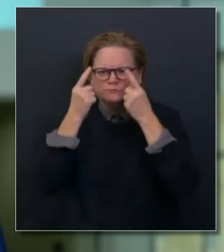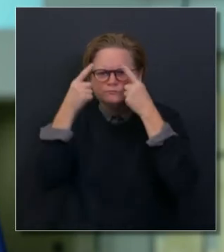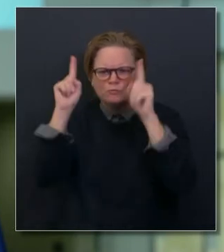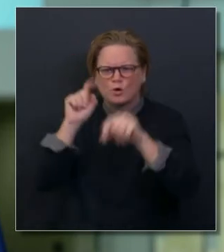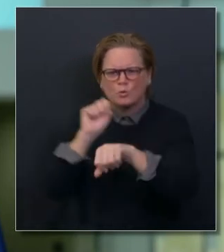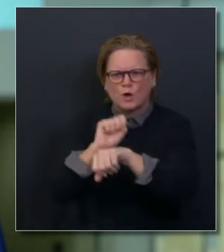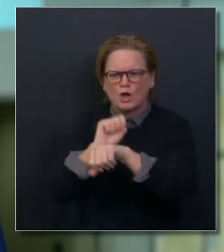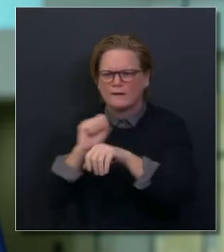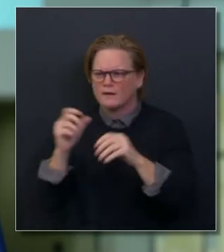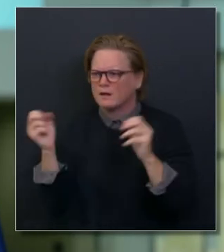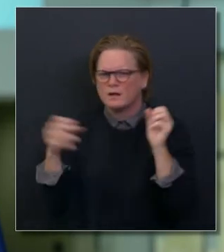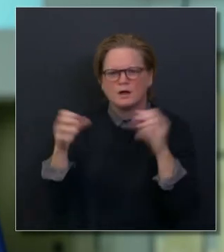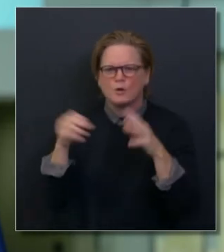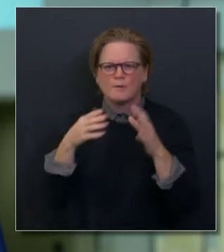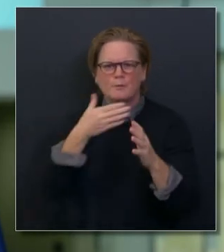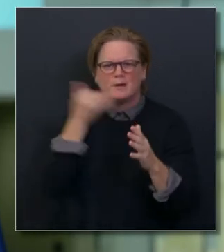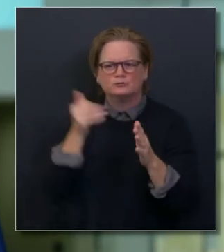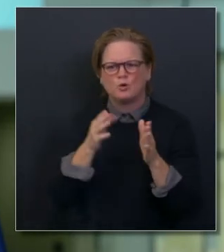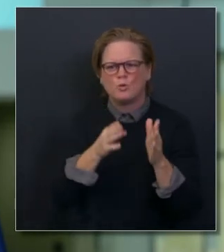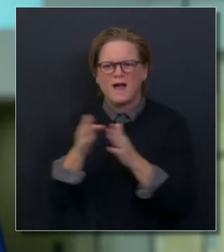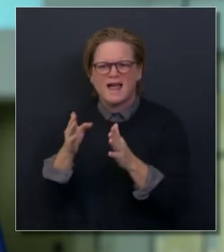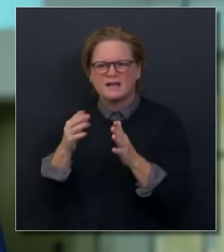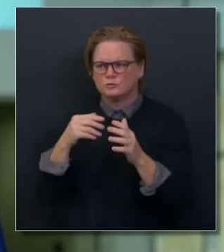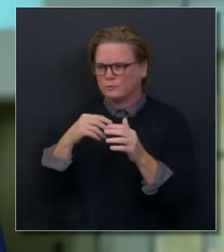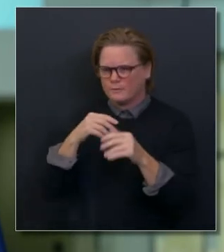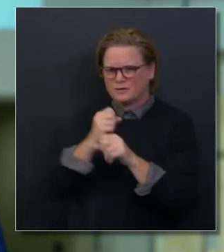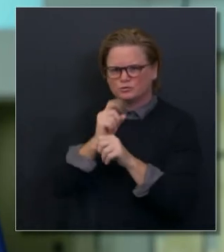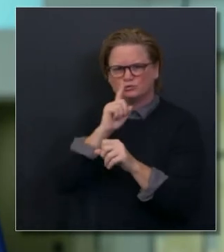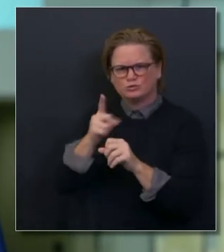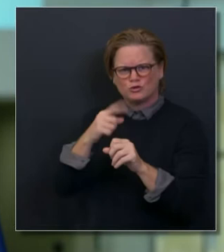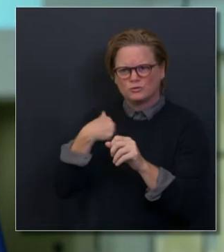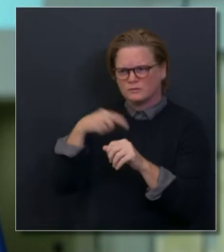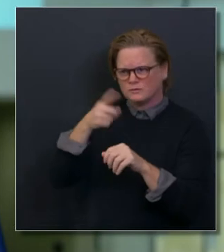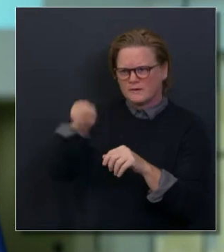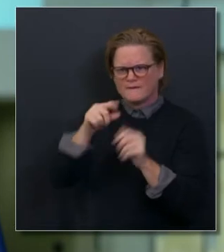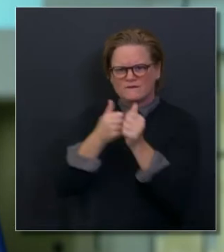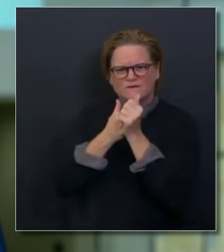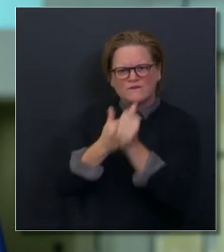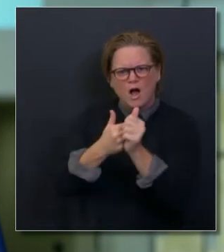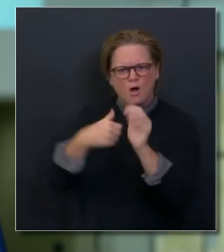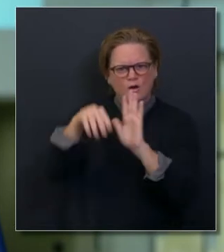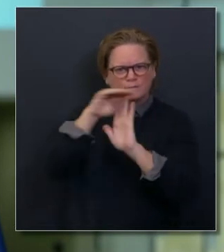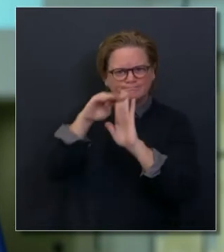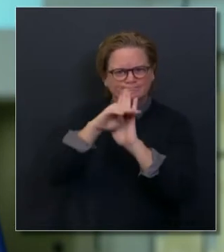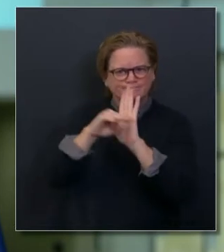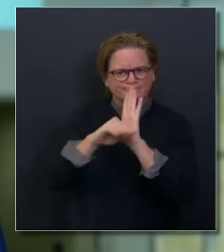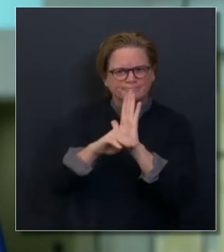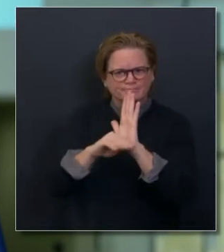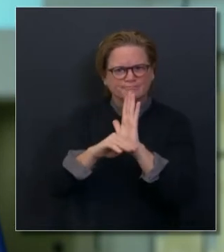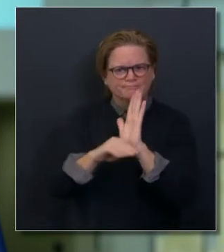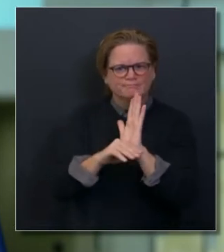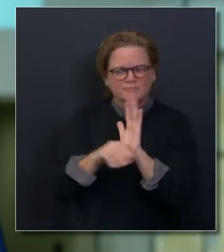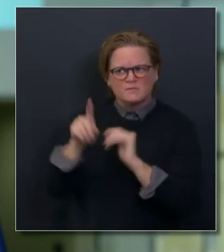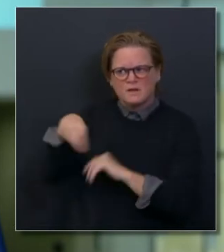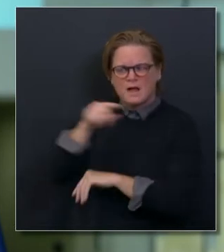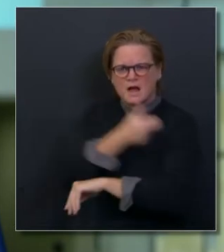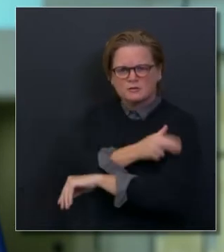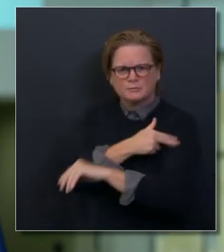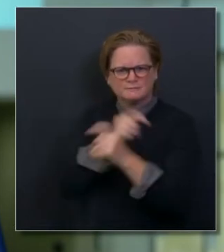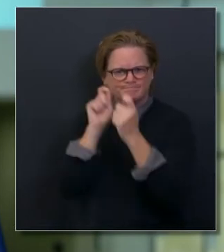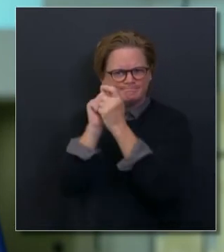sobrecarga. Queremos que nuestros socios estén dispuestos, que estén cumpliendo con la lista de prioridades que hemos